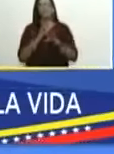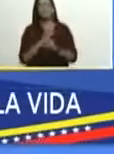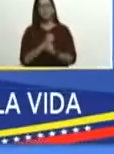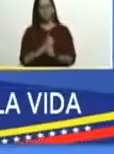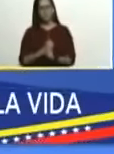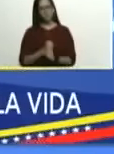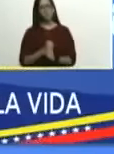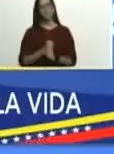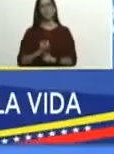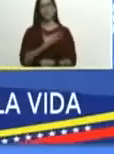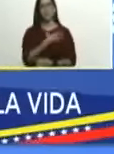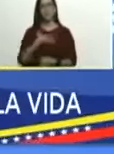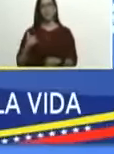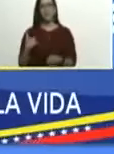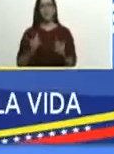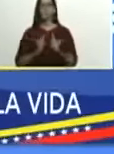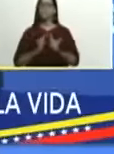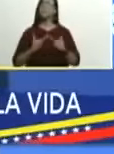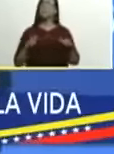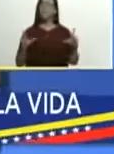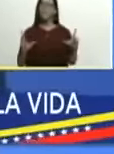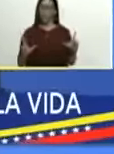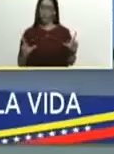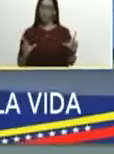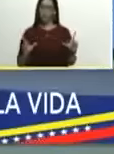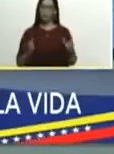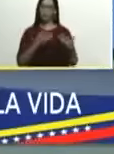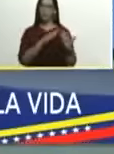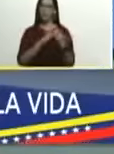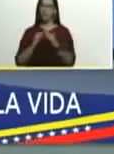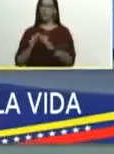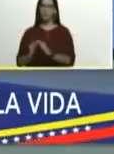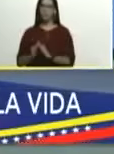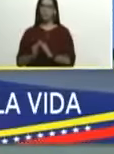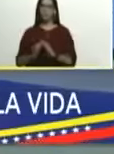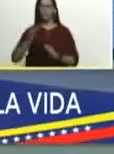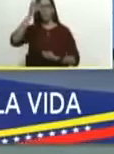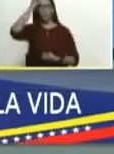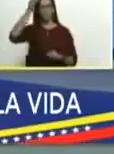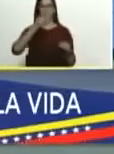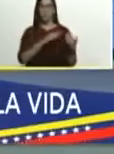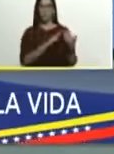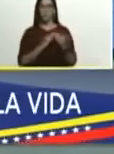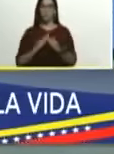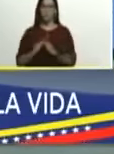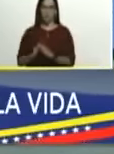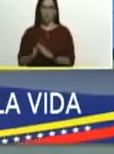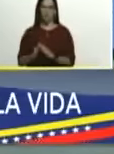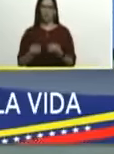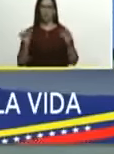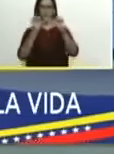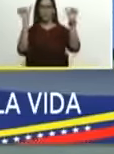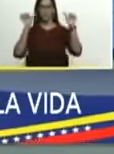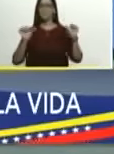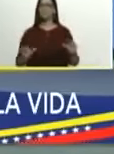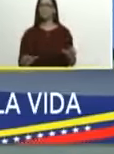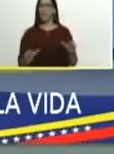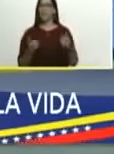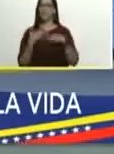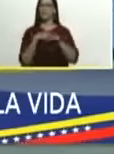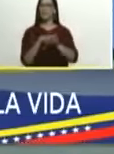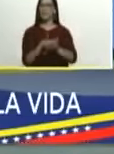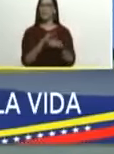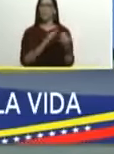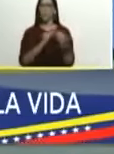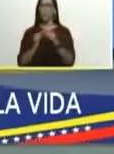que queremos liberarnos por medio de las comunas y los consejos comunales en un sistema de agregación